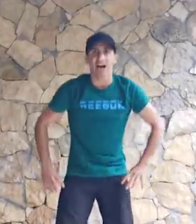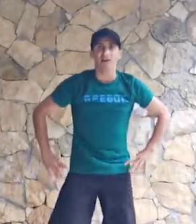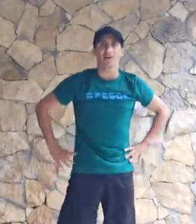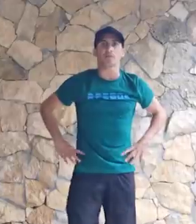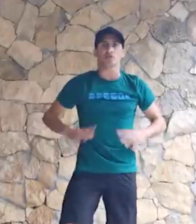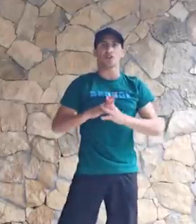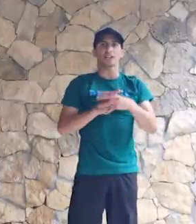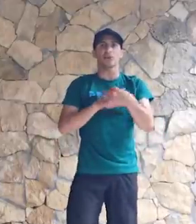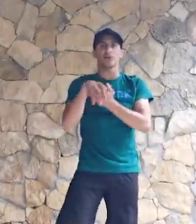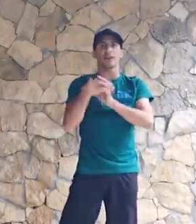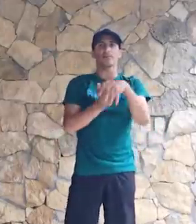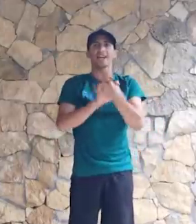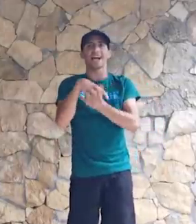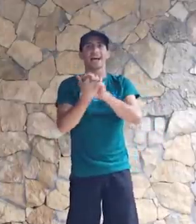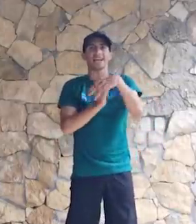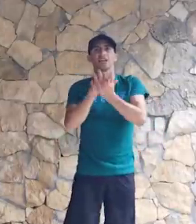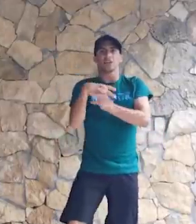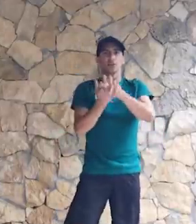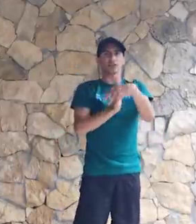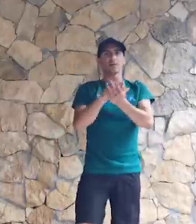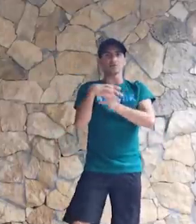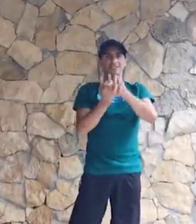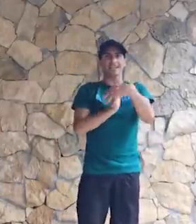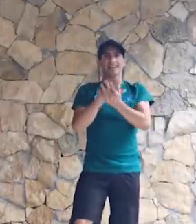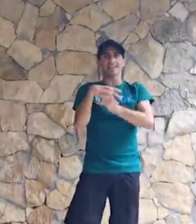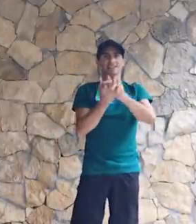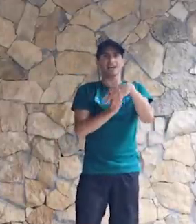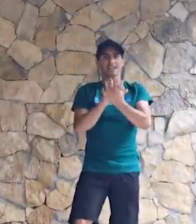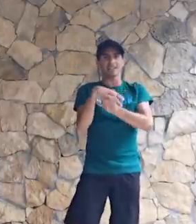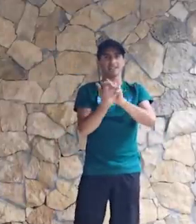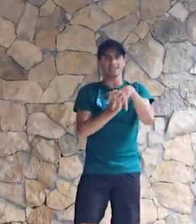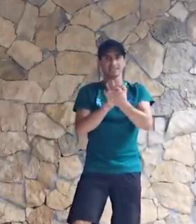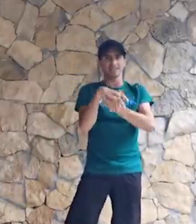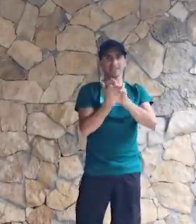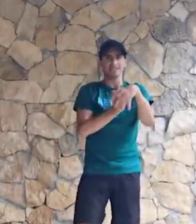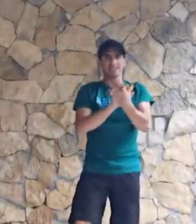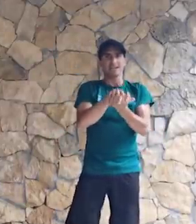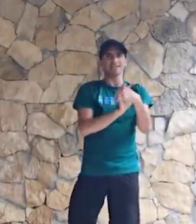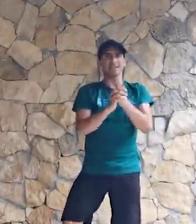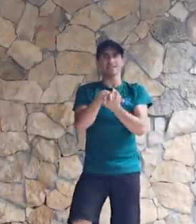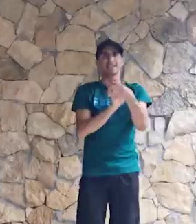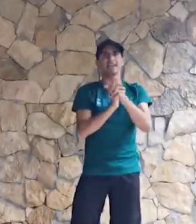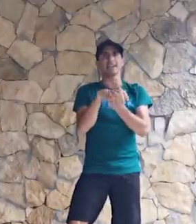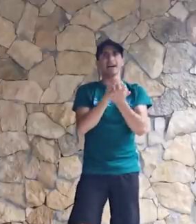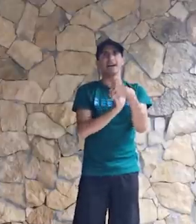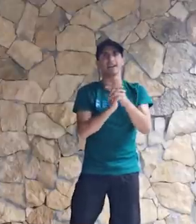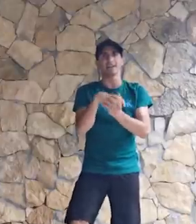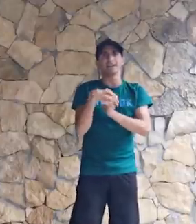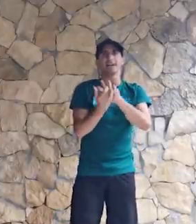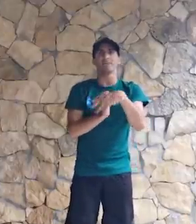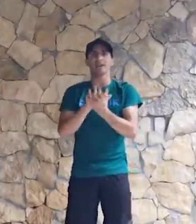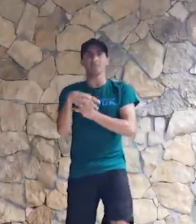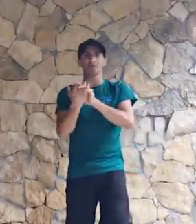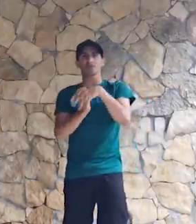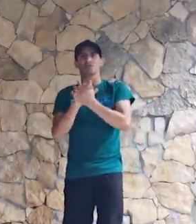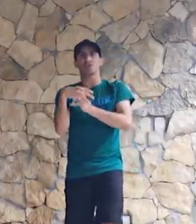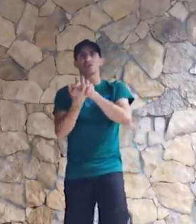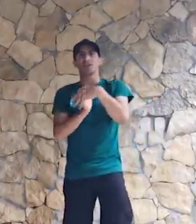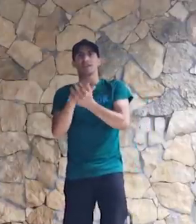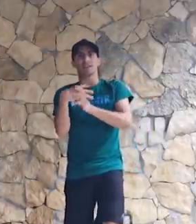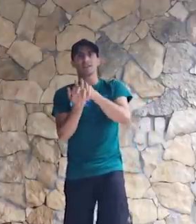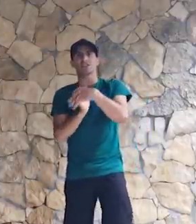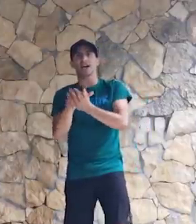calientitas. Ahora vamos con el tobillo y la muñeca. Rotamos hacia la derecha, hacia la izquierda.